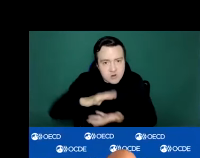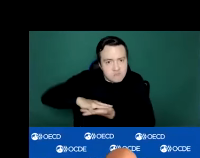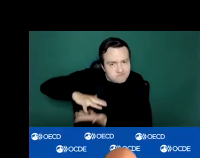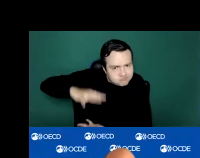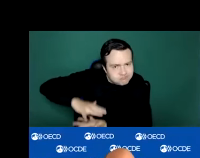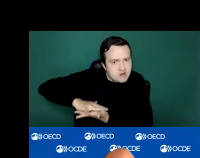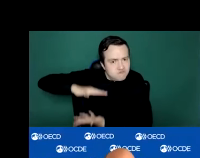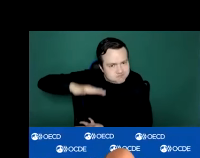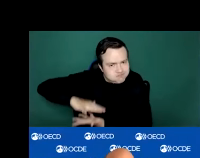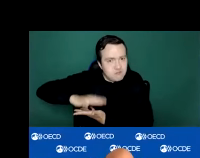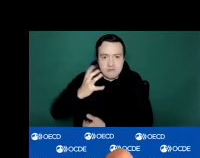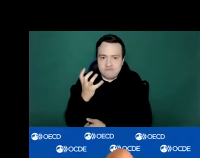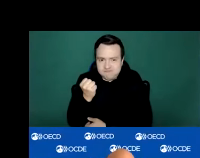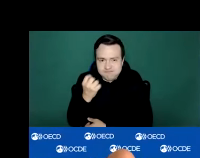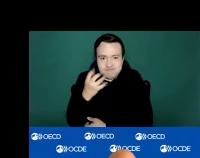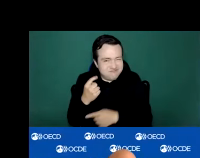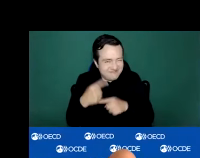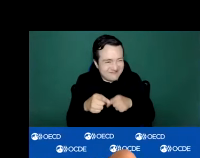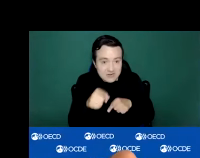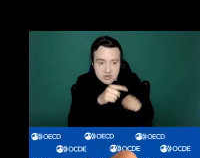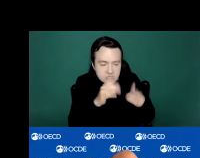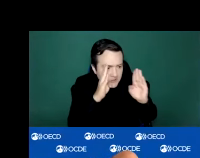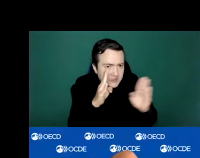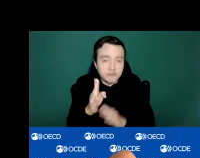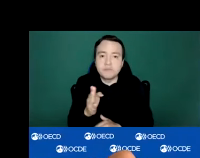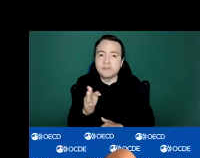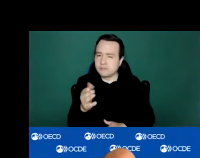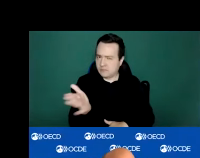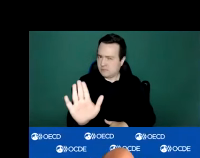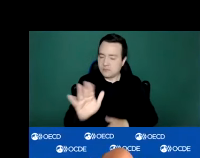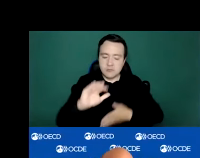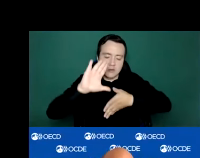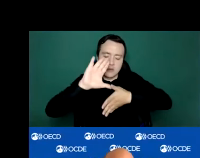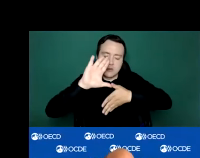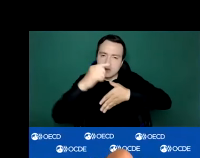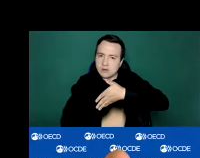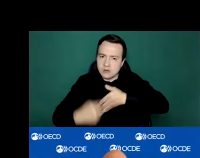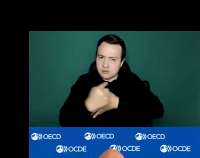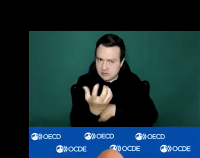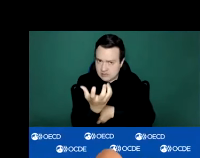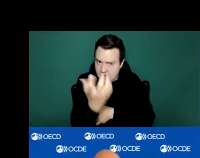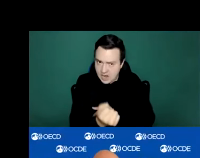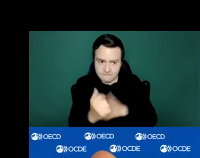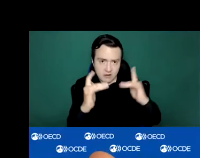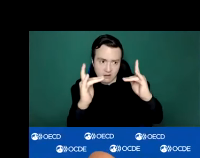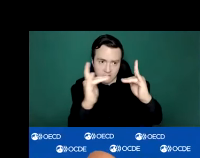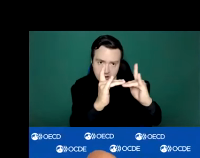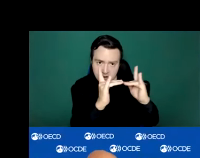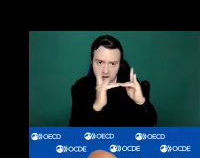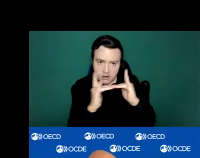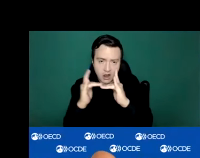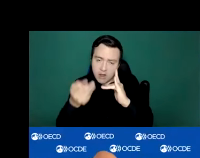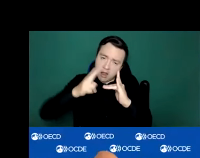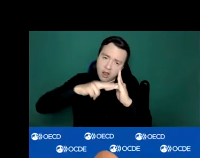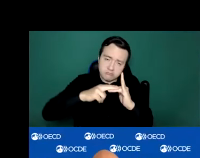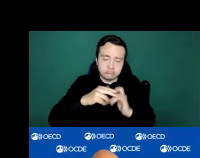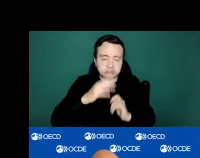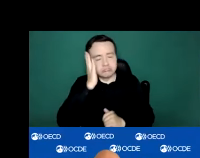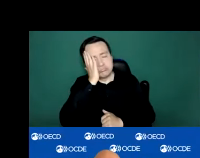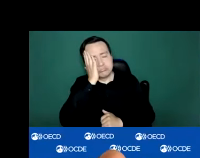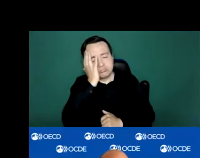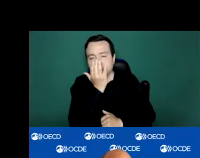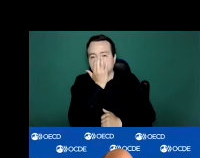a camas hospitalarias y camas de las unidades de cuidados intensivos, pero ¿cuáles son los pacientes que probablemente van a